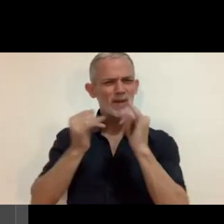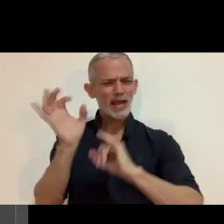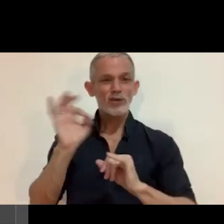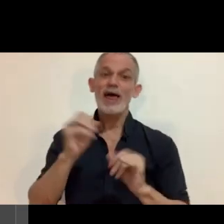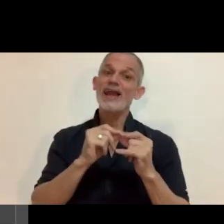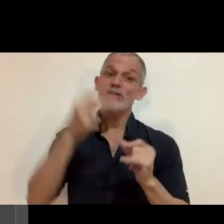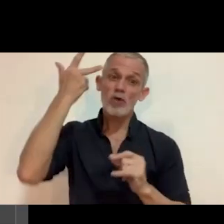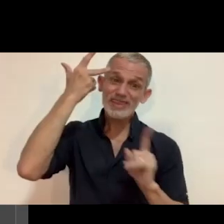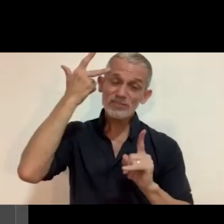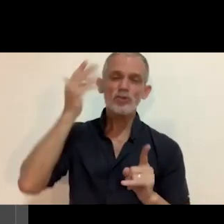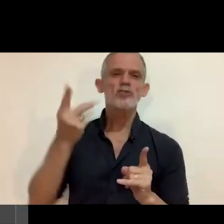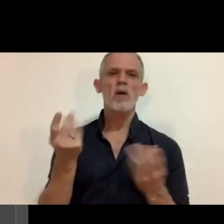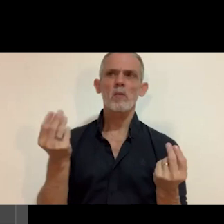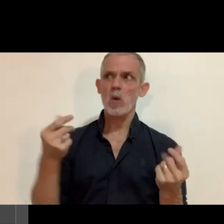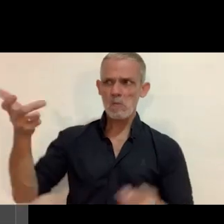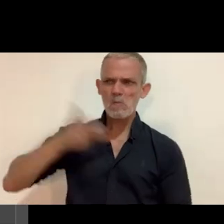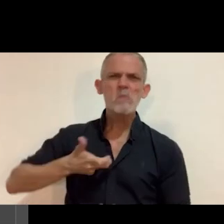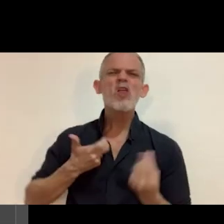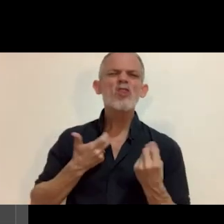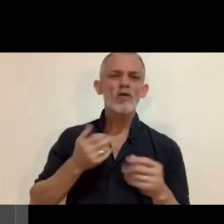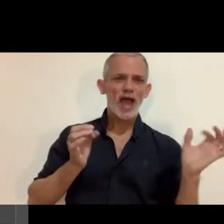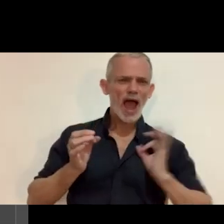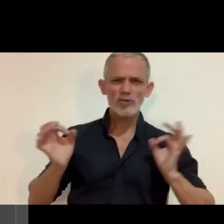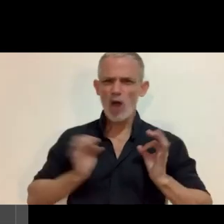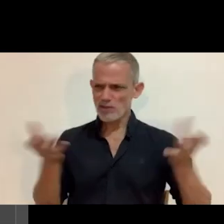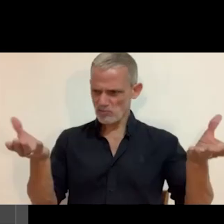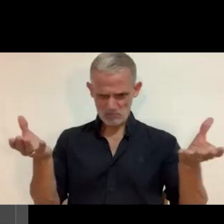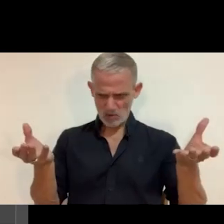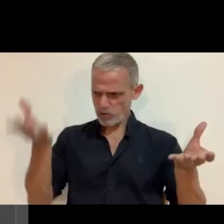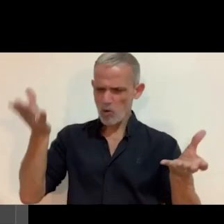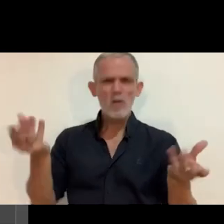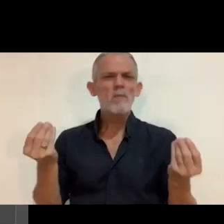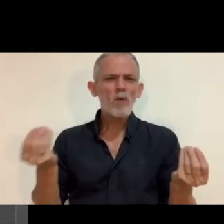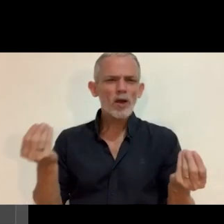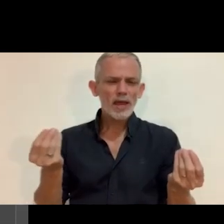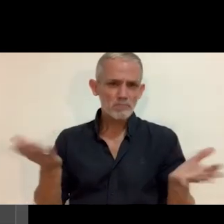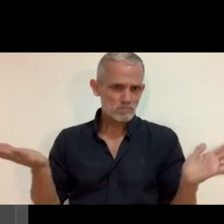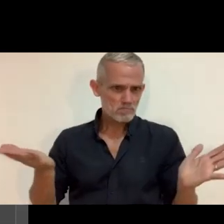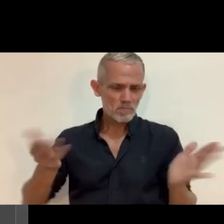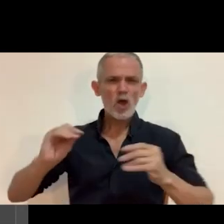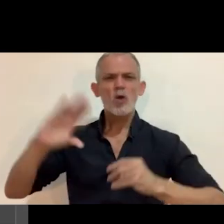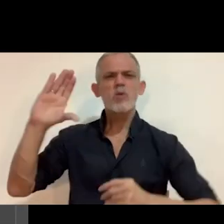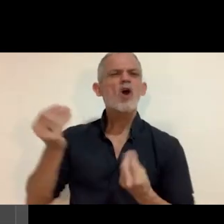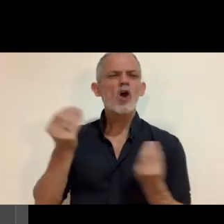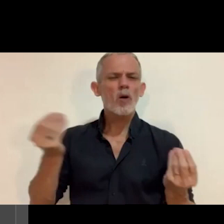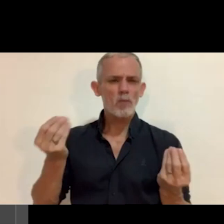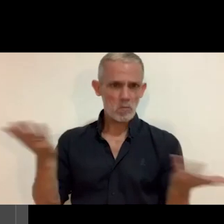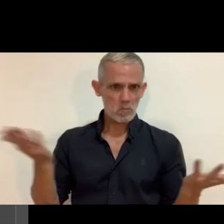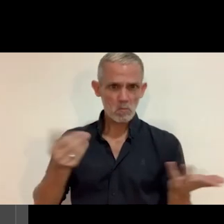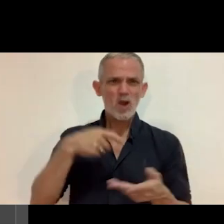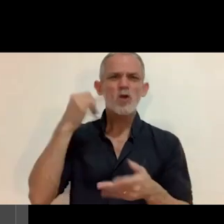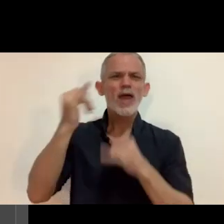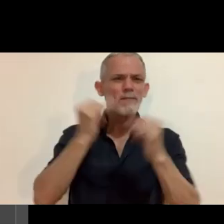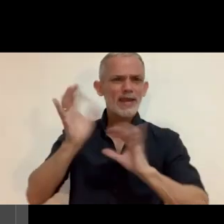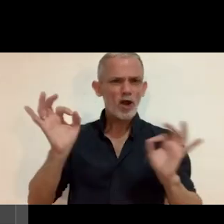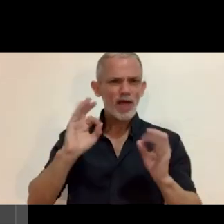haberse justificado el incremento interanual de la cuentas por pagar. ¿Sí? Es como un pasivo,